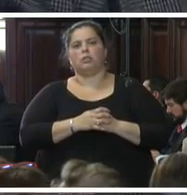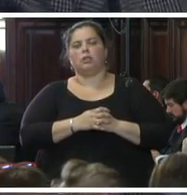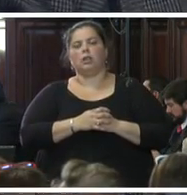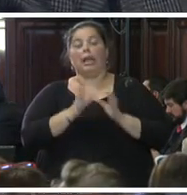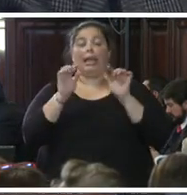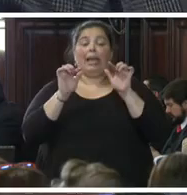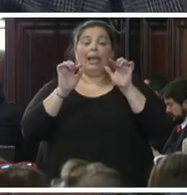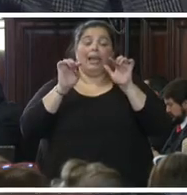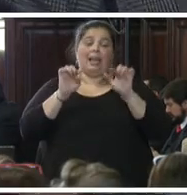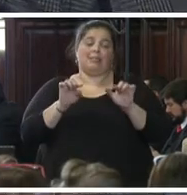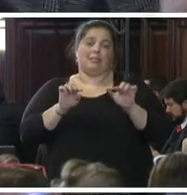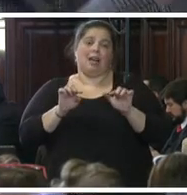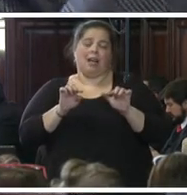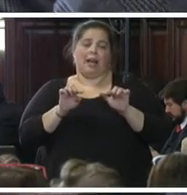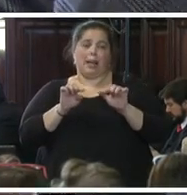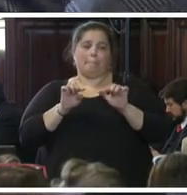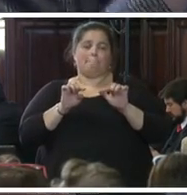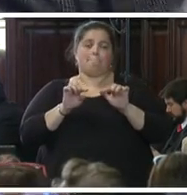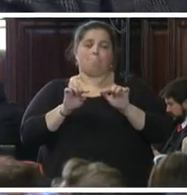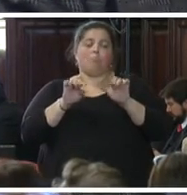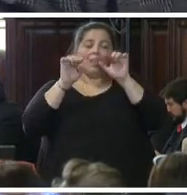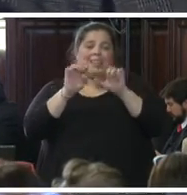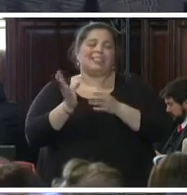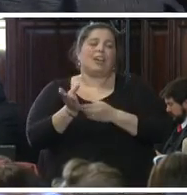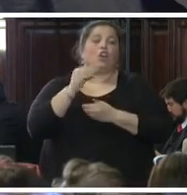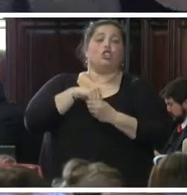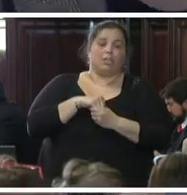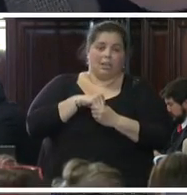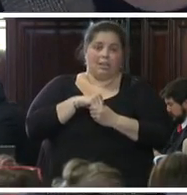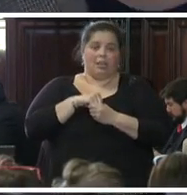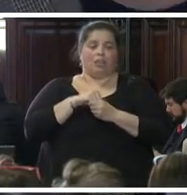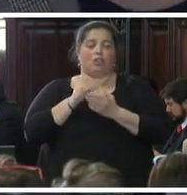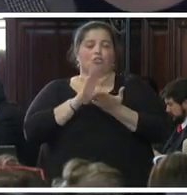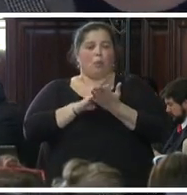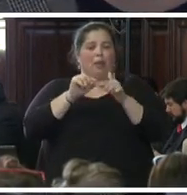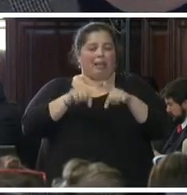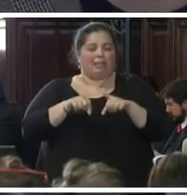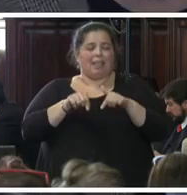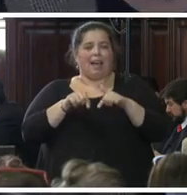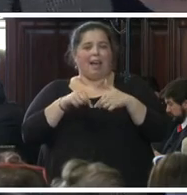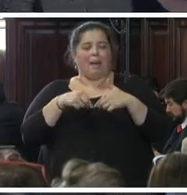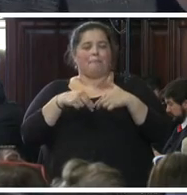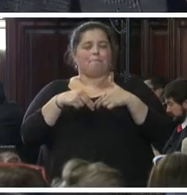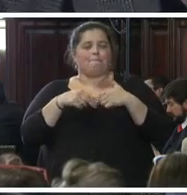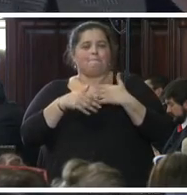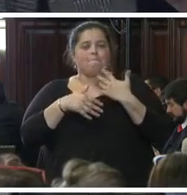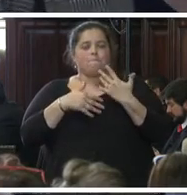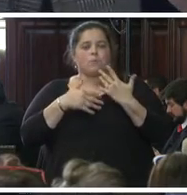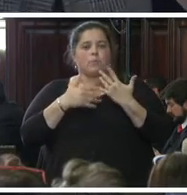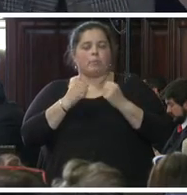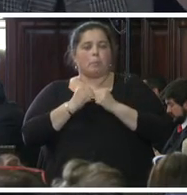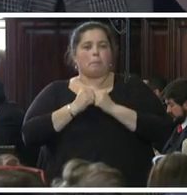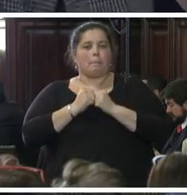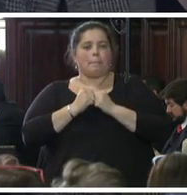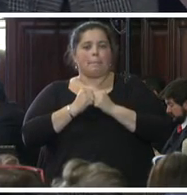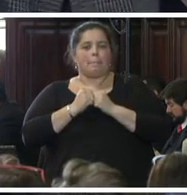en esa en ese contenido de esa esa de